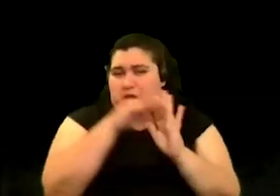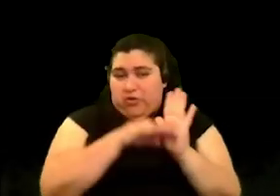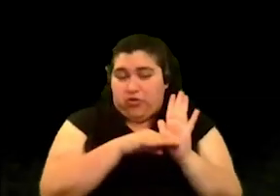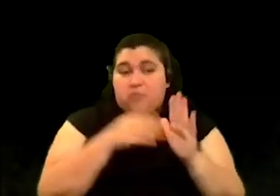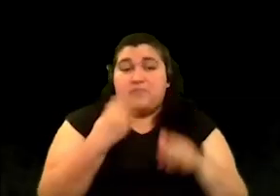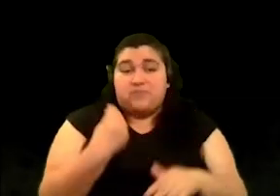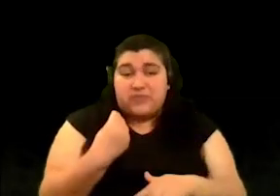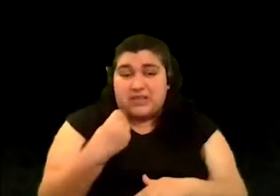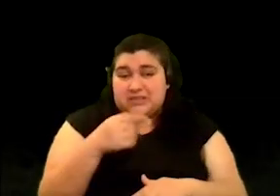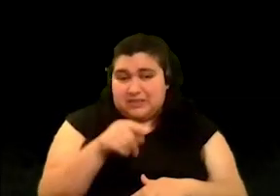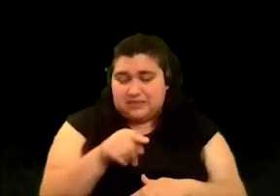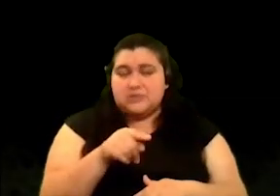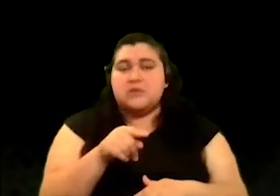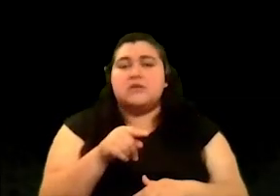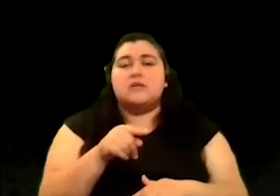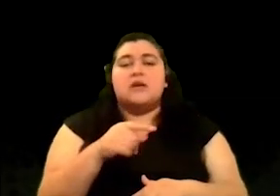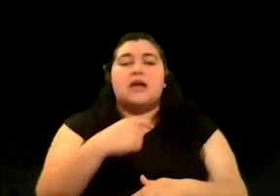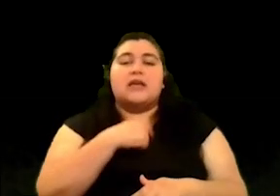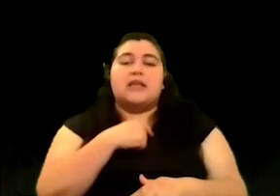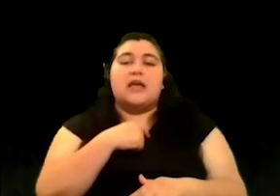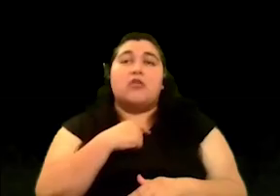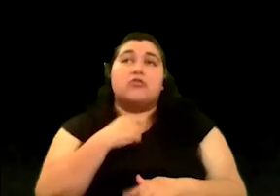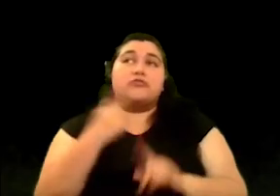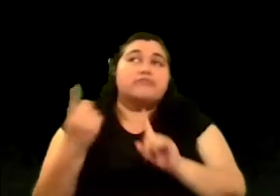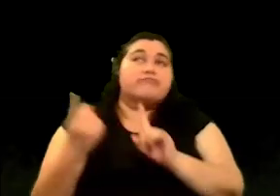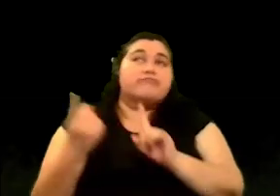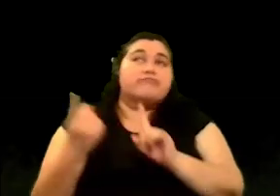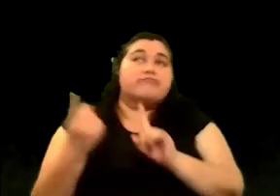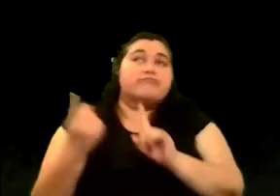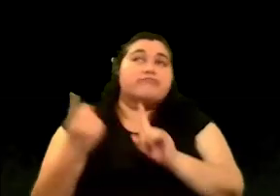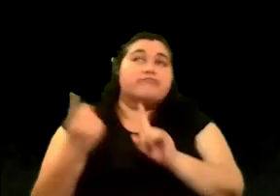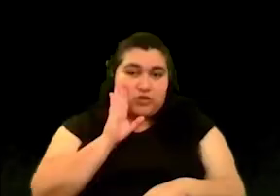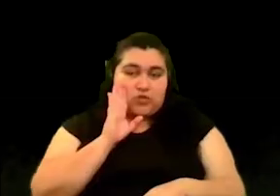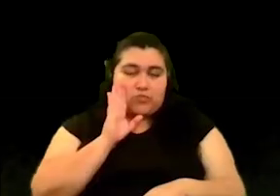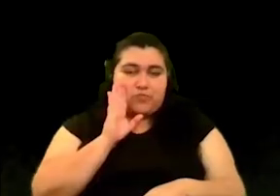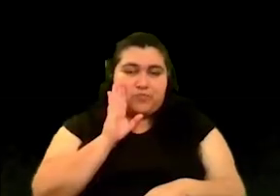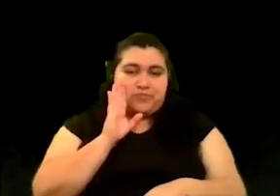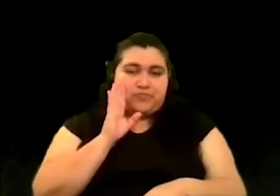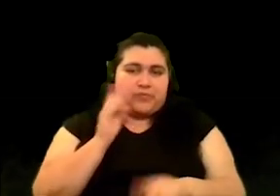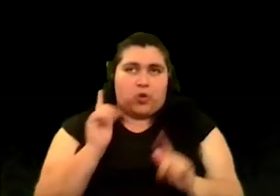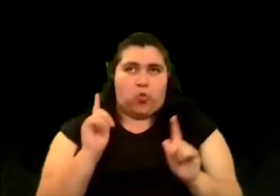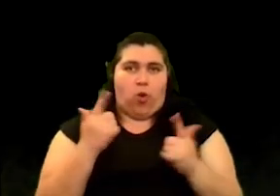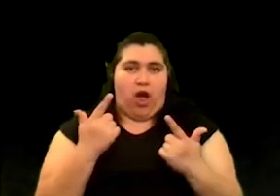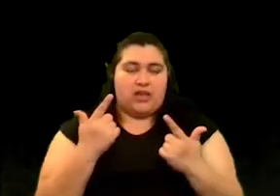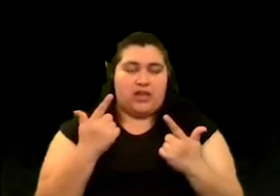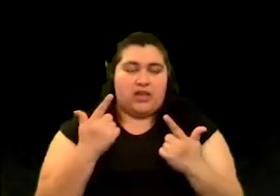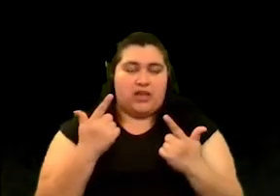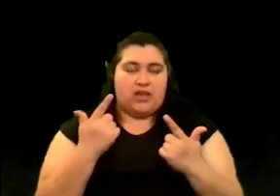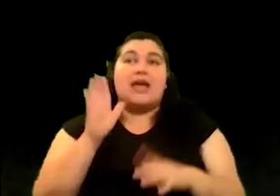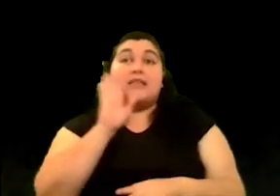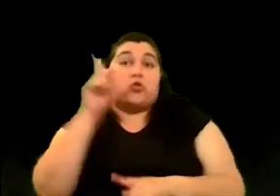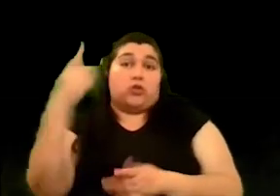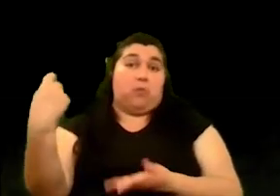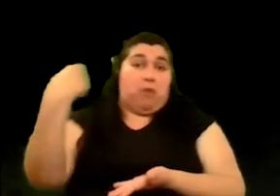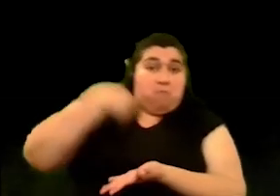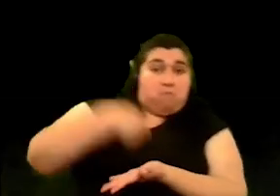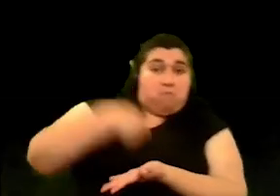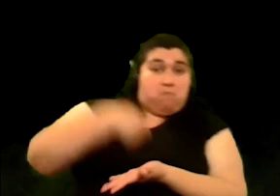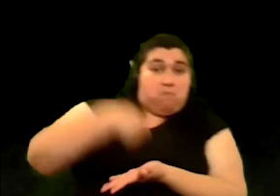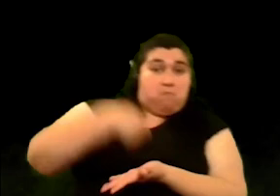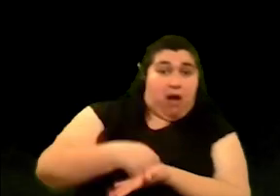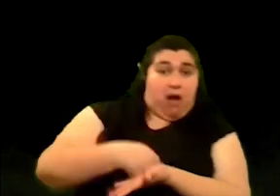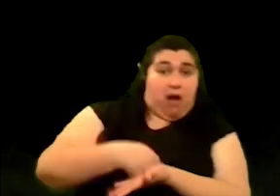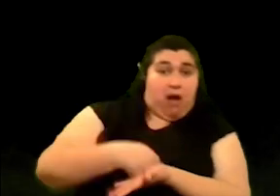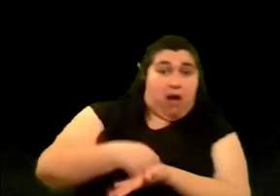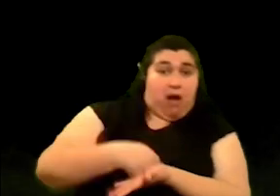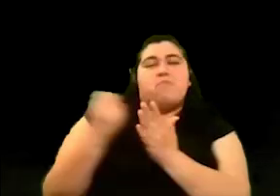shopping? Quiero transar con Estados Unidos. No, Estados Unidos me paga, me hace una retención de impuesto a